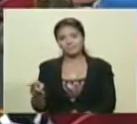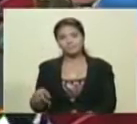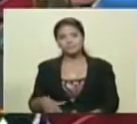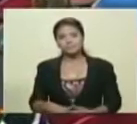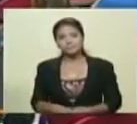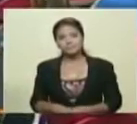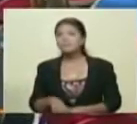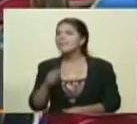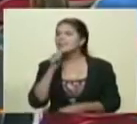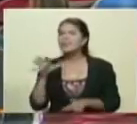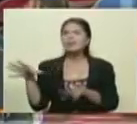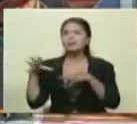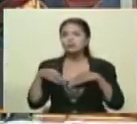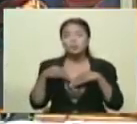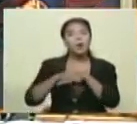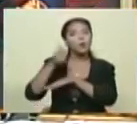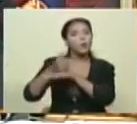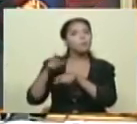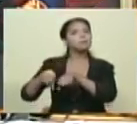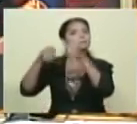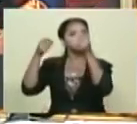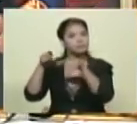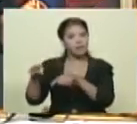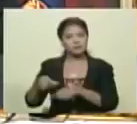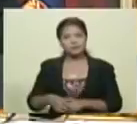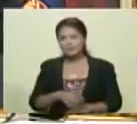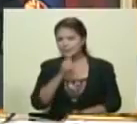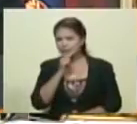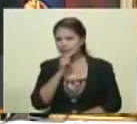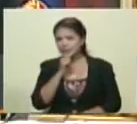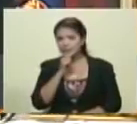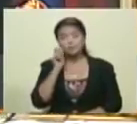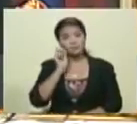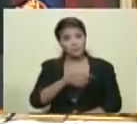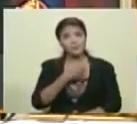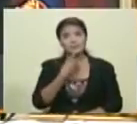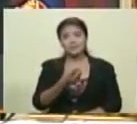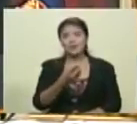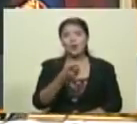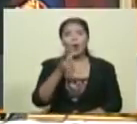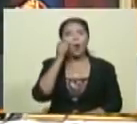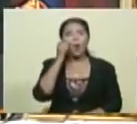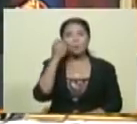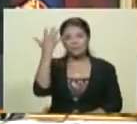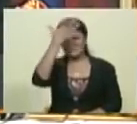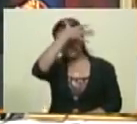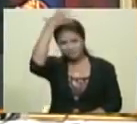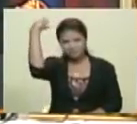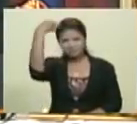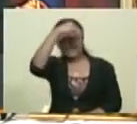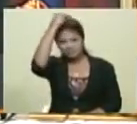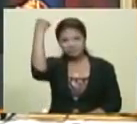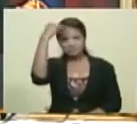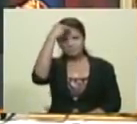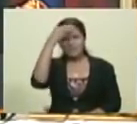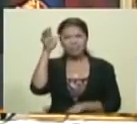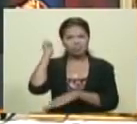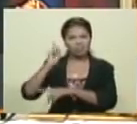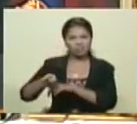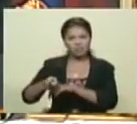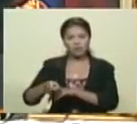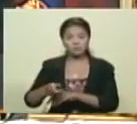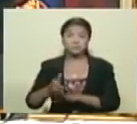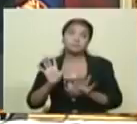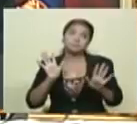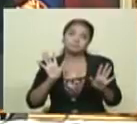¿Y quién asume responsabilidades de la destrucción de Libia? Y también se dijo que Gaddafi es un dictador. Bueno, más allá de la opinión que tenga